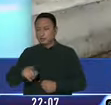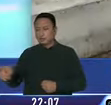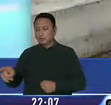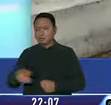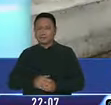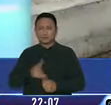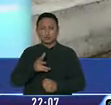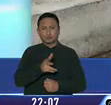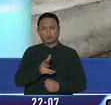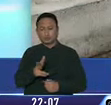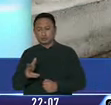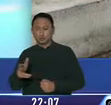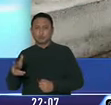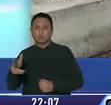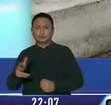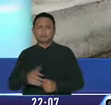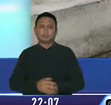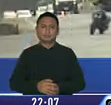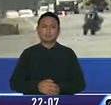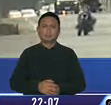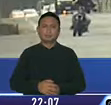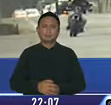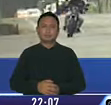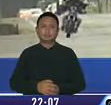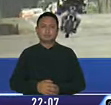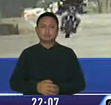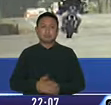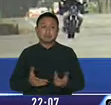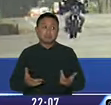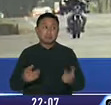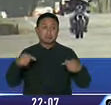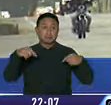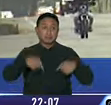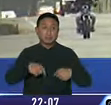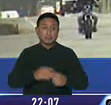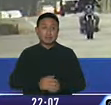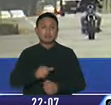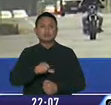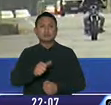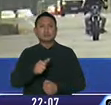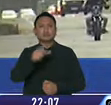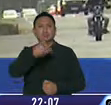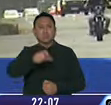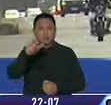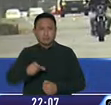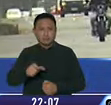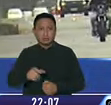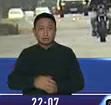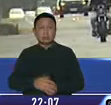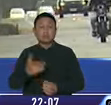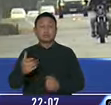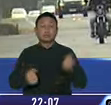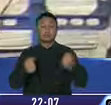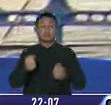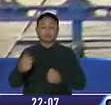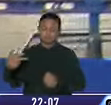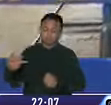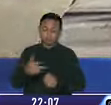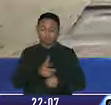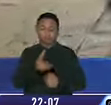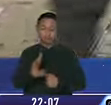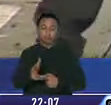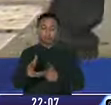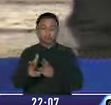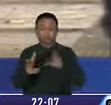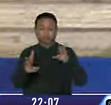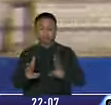se parqueara hacia un costado de la vía. En esos instantes aparecieron otros desconocidos a bordo de un auto, con el